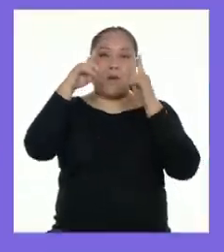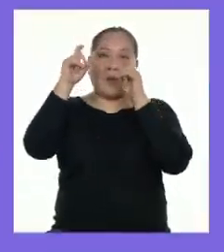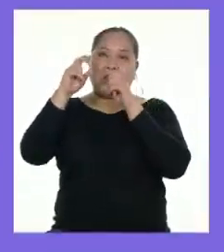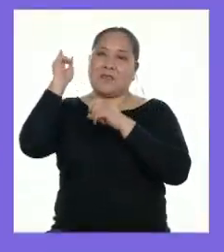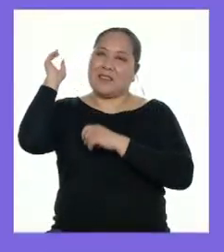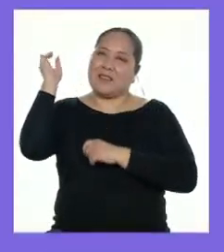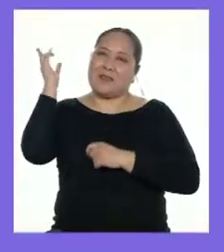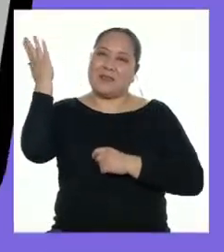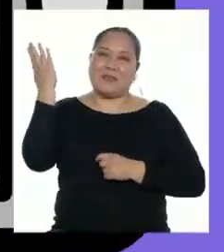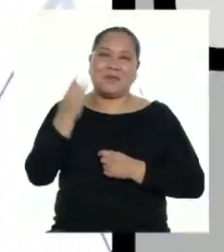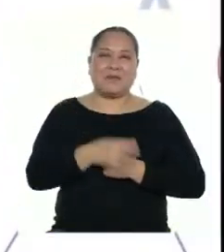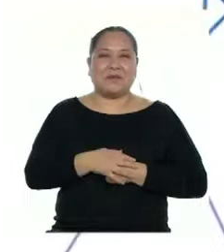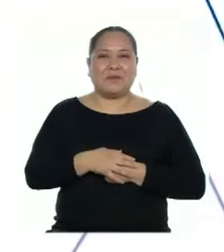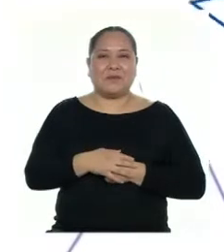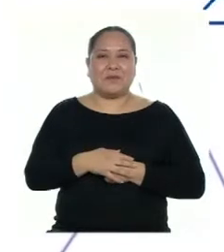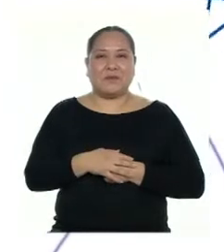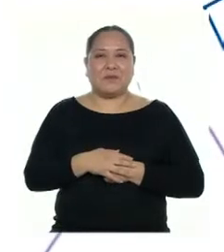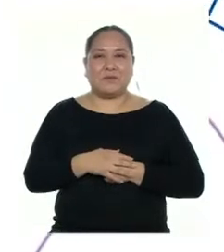la profesora.